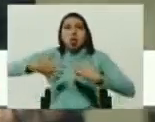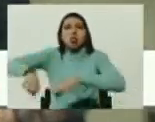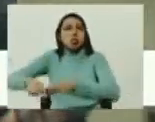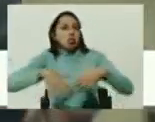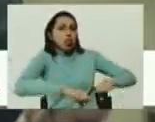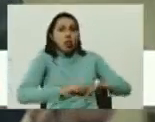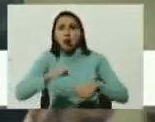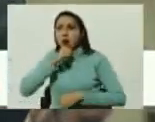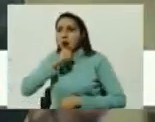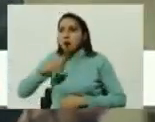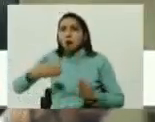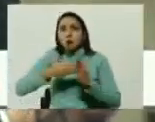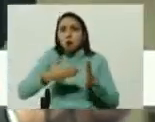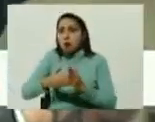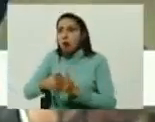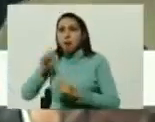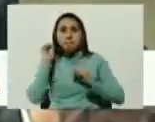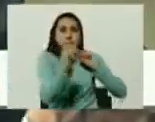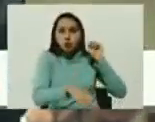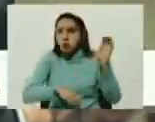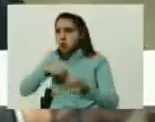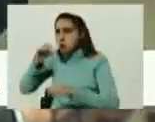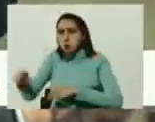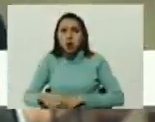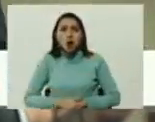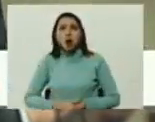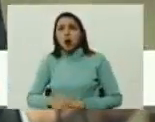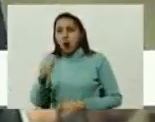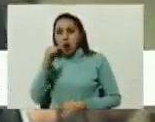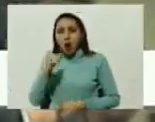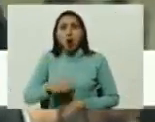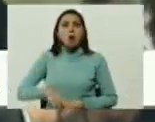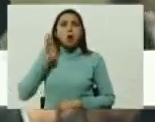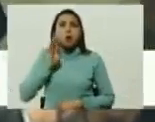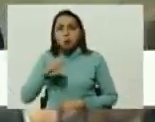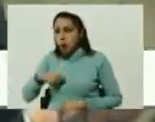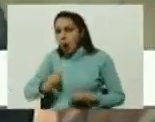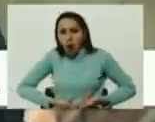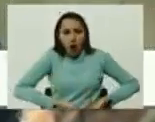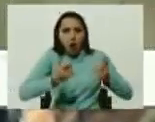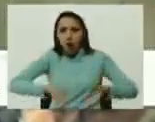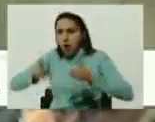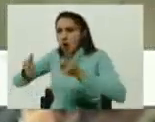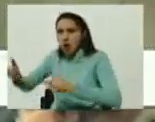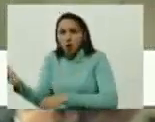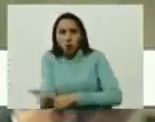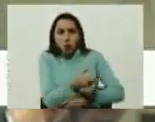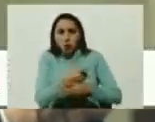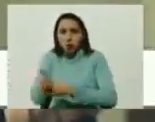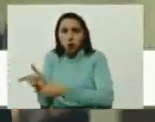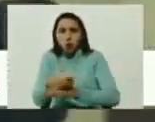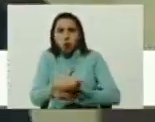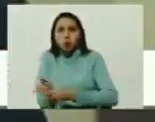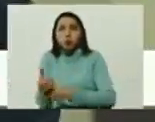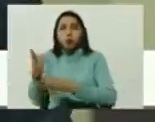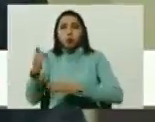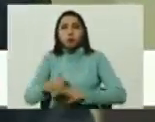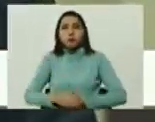con gas lacrimógeno y con agua putrefacta del río guaire con la ballena y el rinoceronte